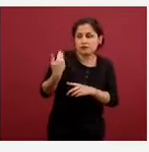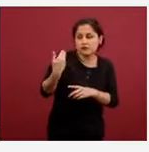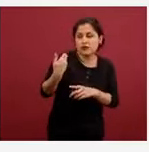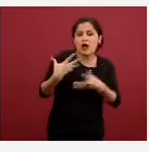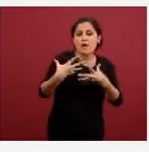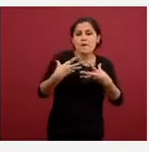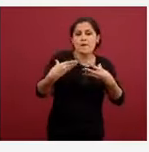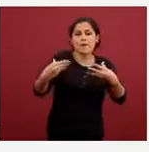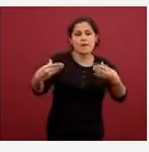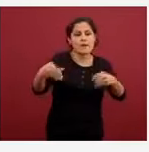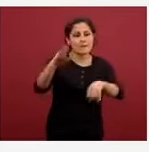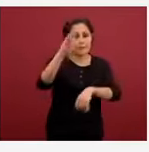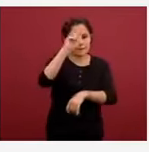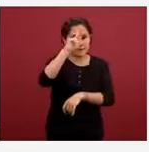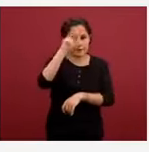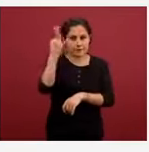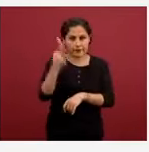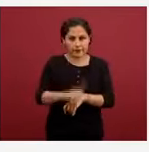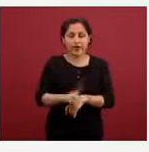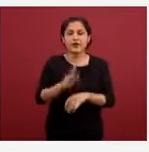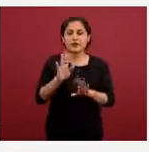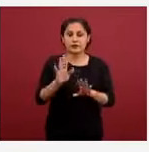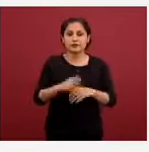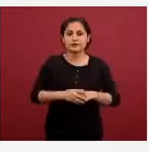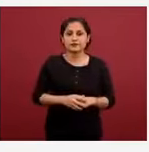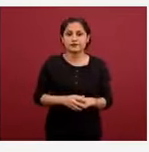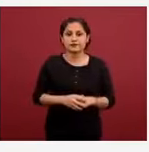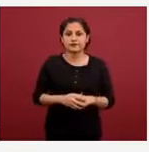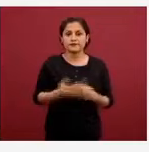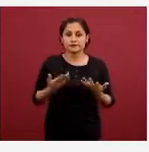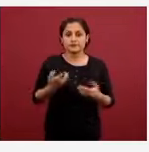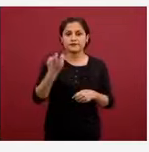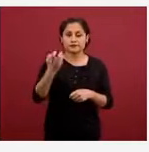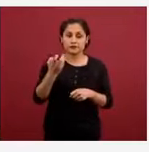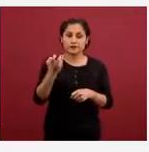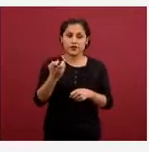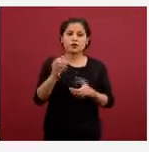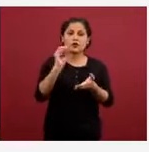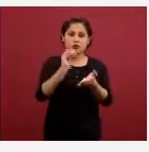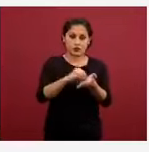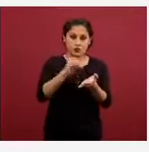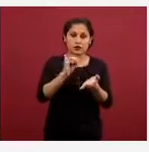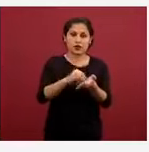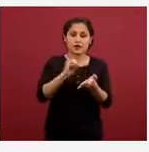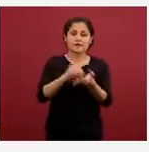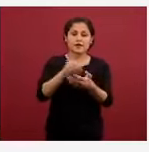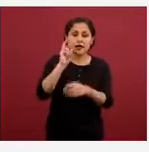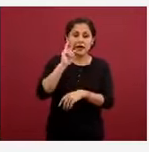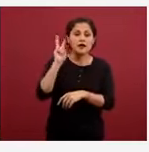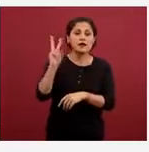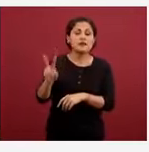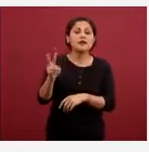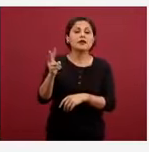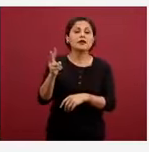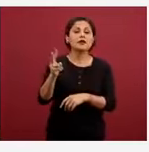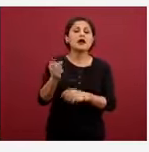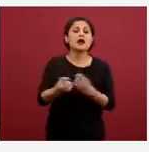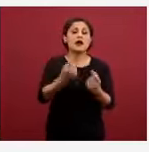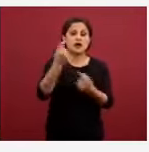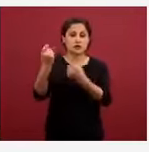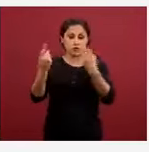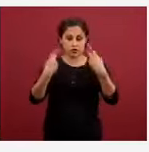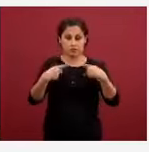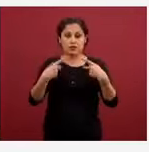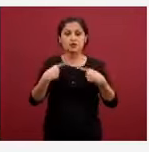vamos a los últimos días, vemos que realmente ya son pocos los casos que se encuentran activos, lo cual nos habla precisamente de una epidemia activa